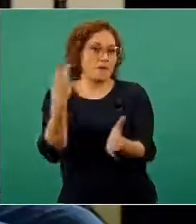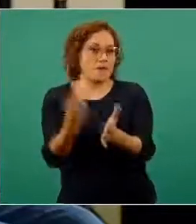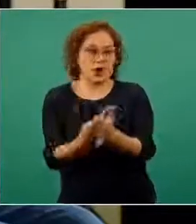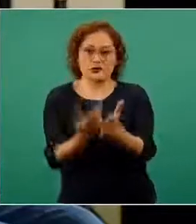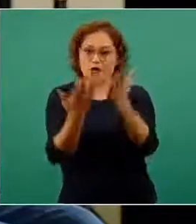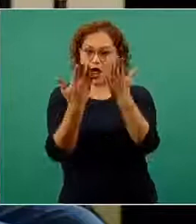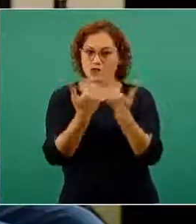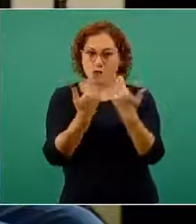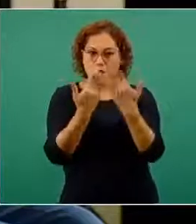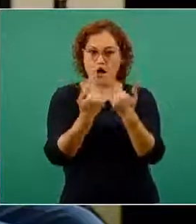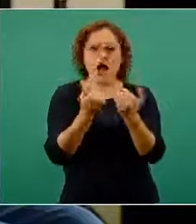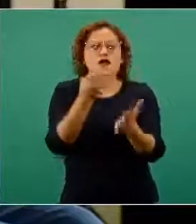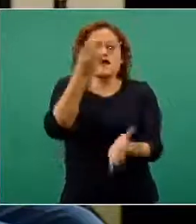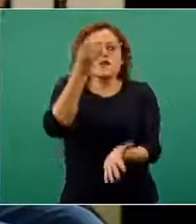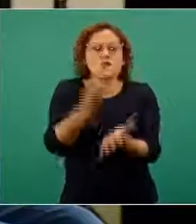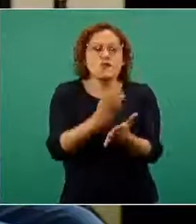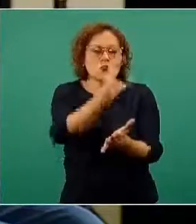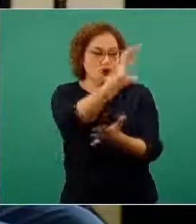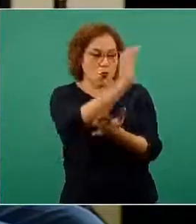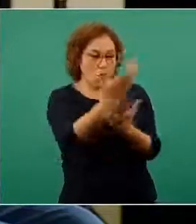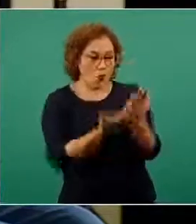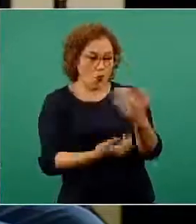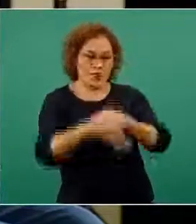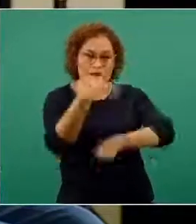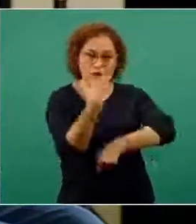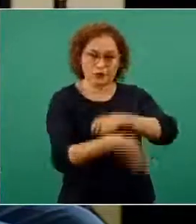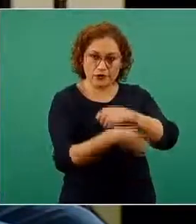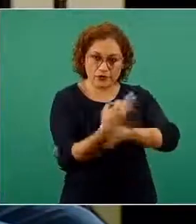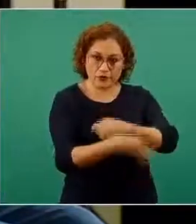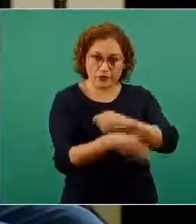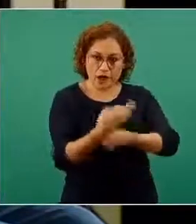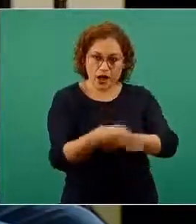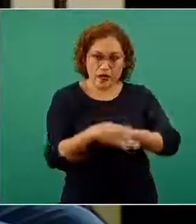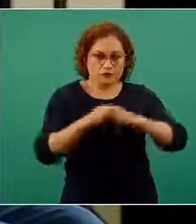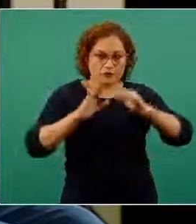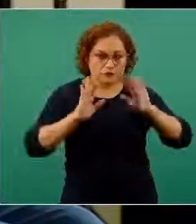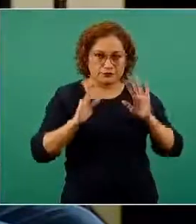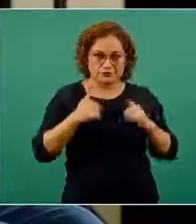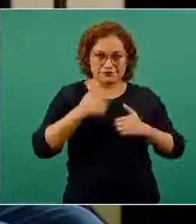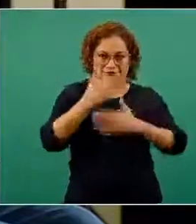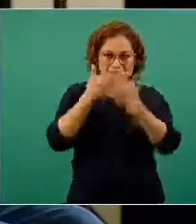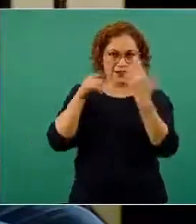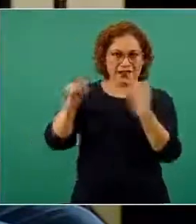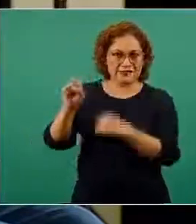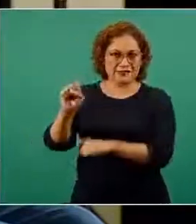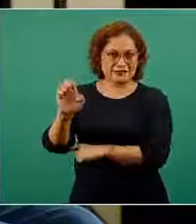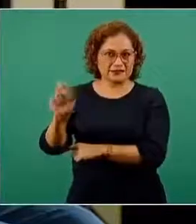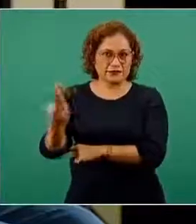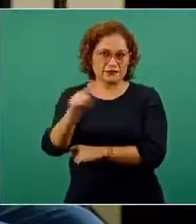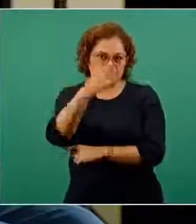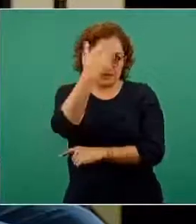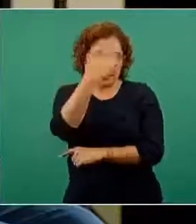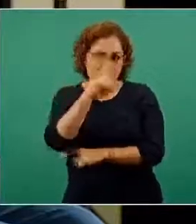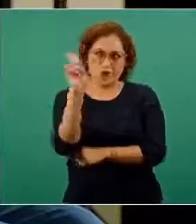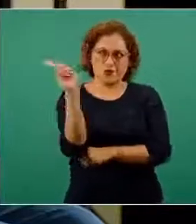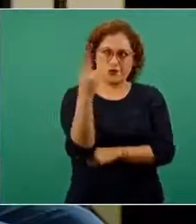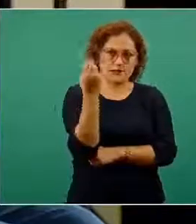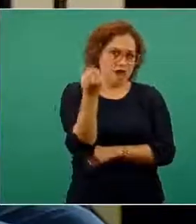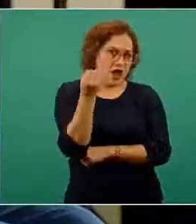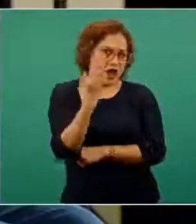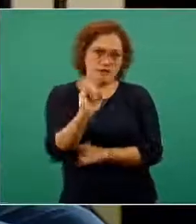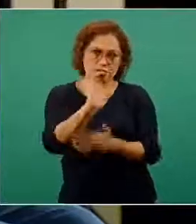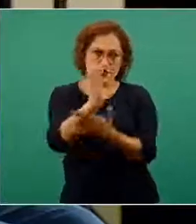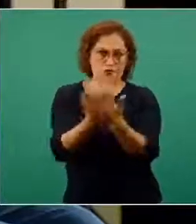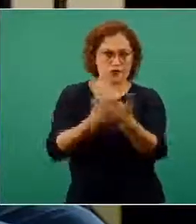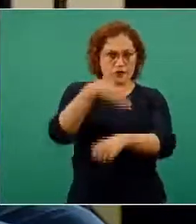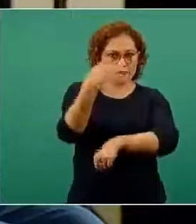que su registro sea ante la SEP, ¿no? Como una plaza. Muchas universidades tienen este tipo de esquemas, entonces saber